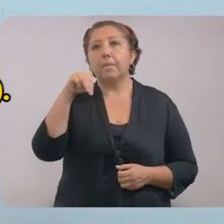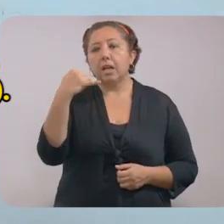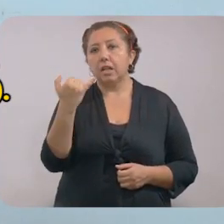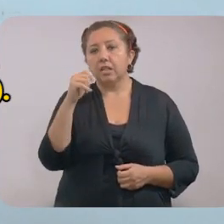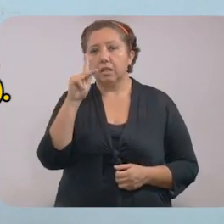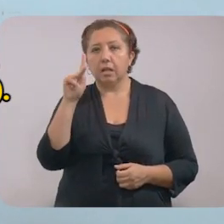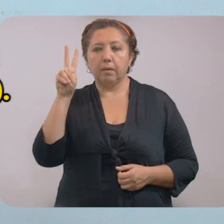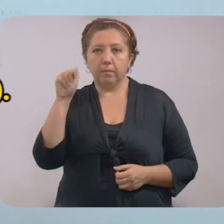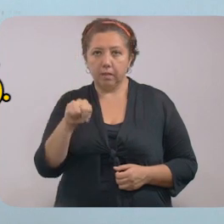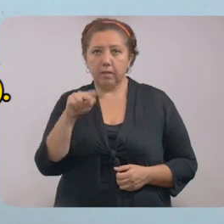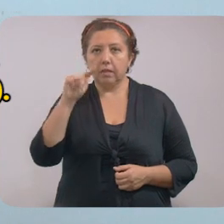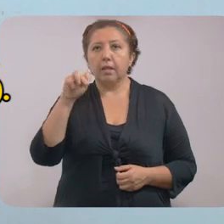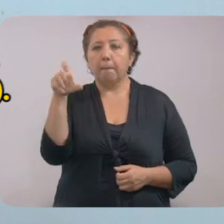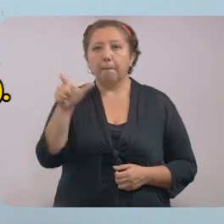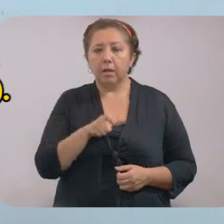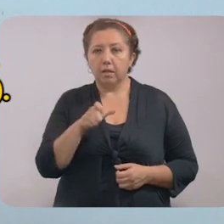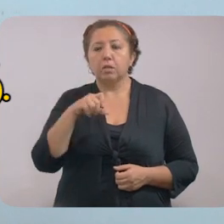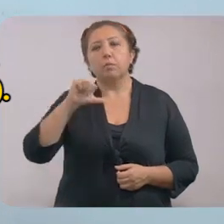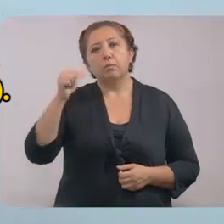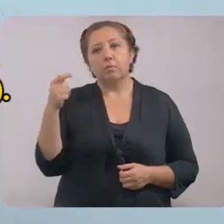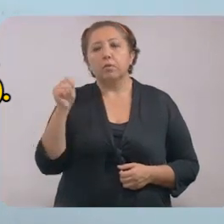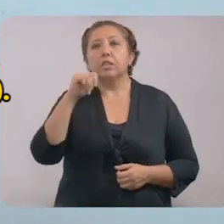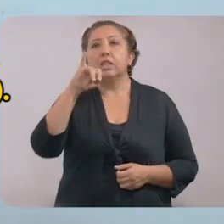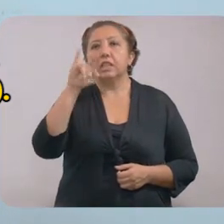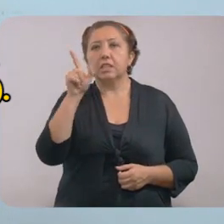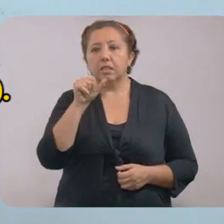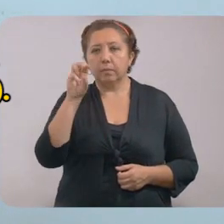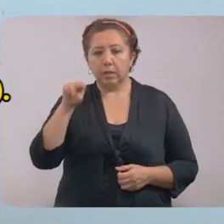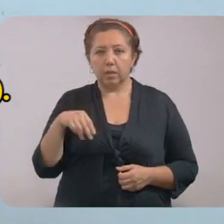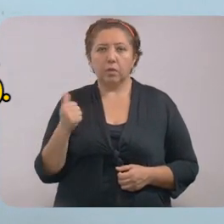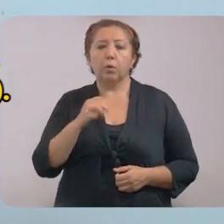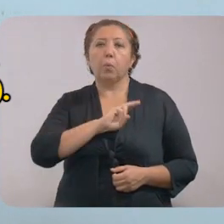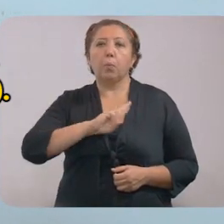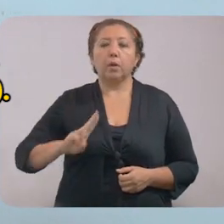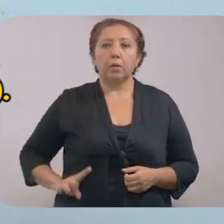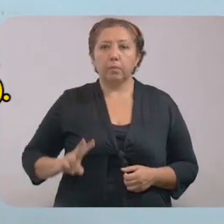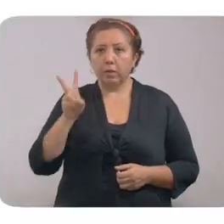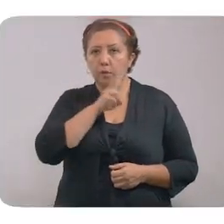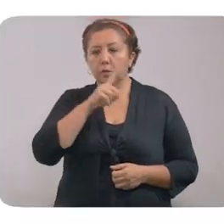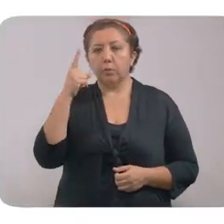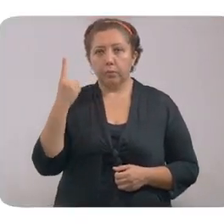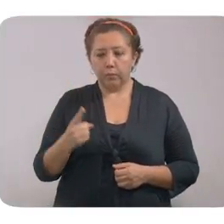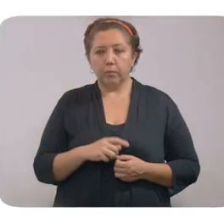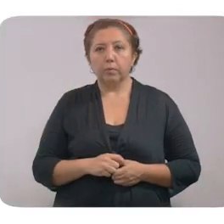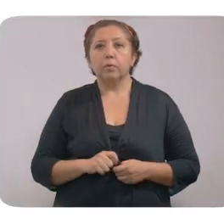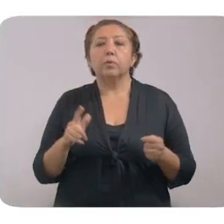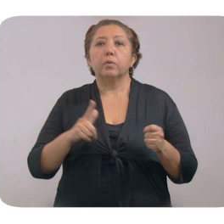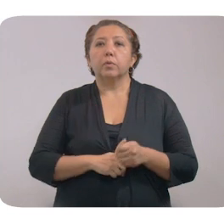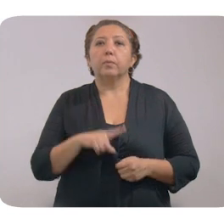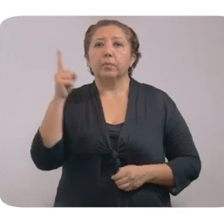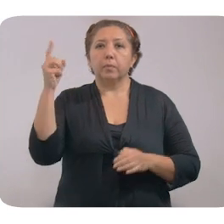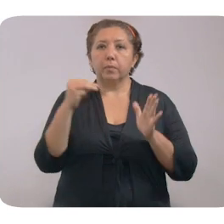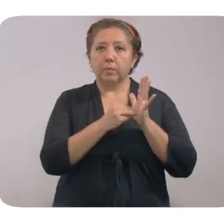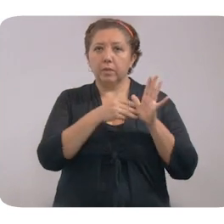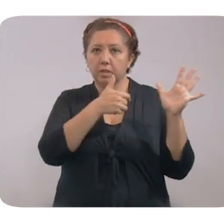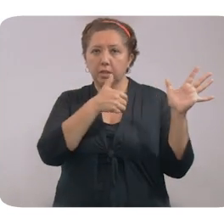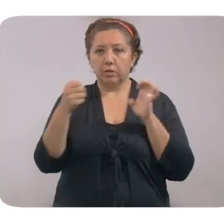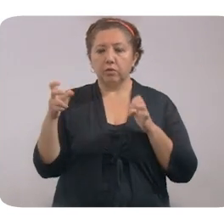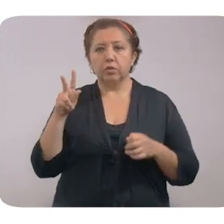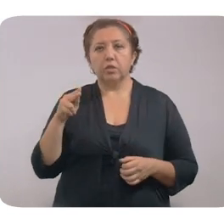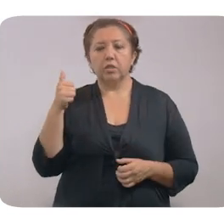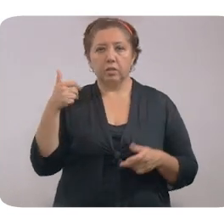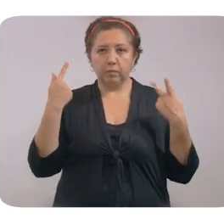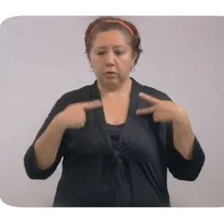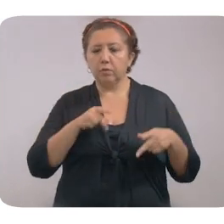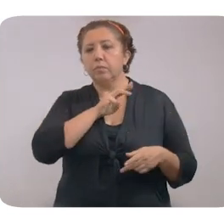Mayapán, Oxcuzcap, Temash, Tepacán, Tizimín, Humán y Valladolid con 1. En total, son 1.686